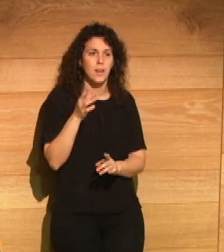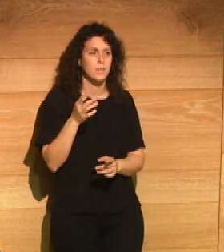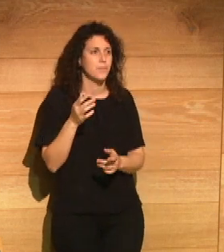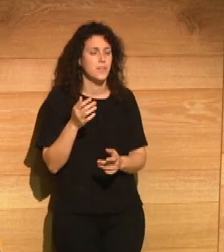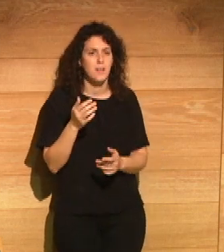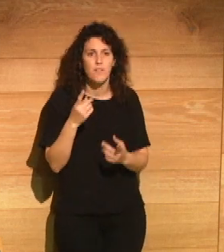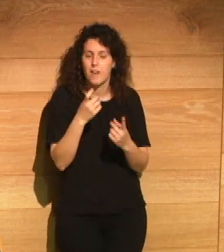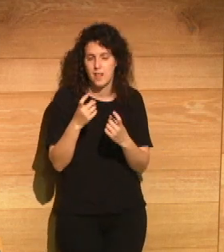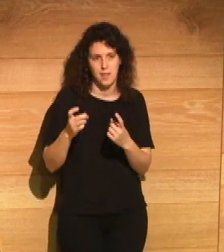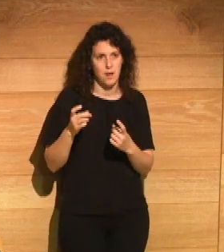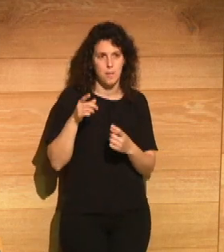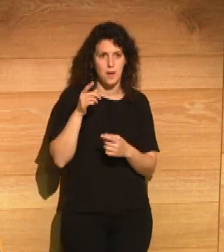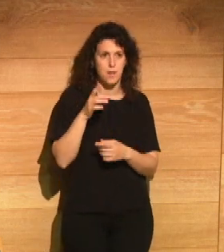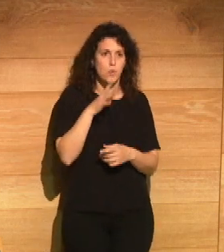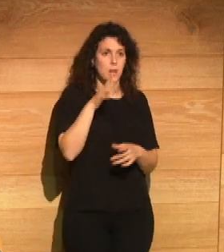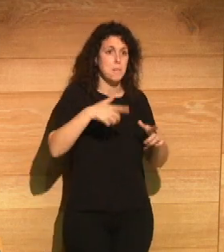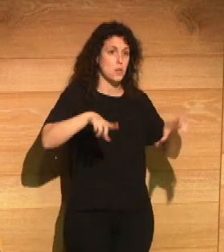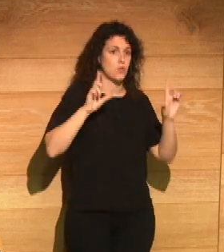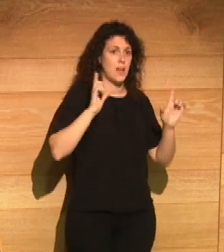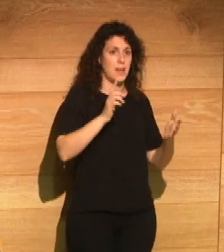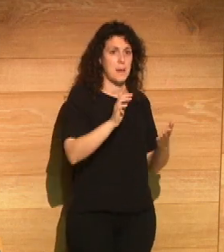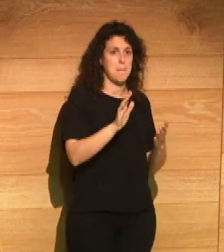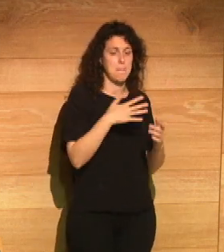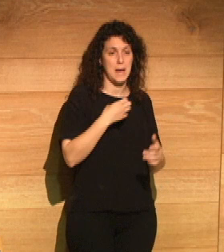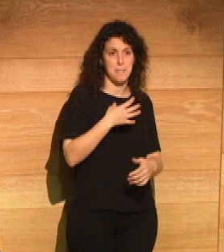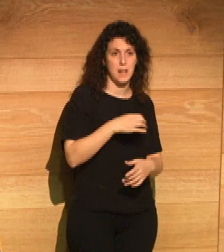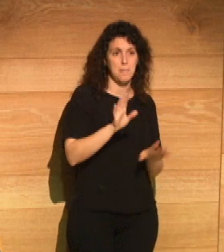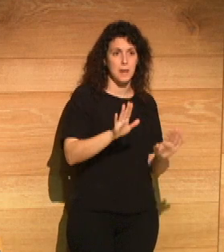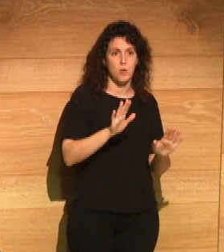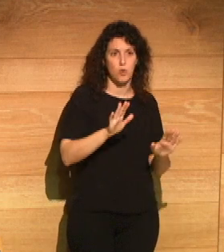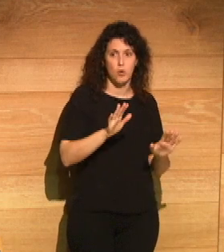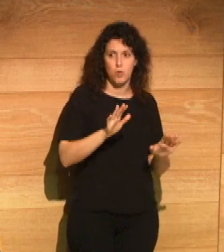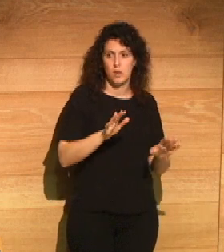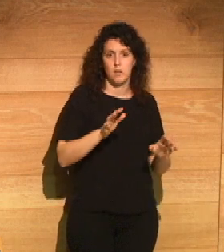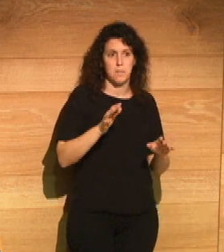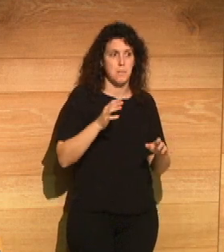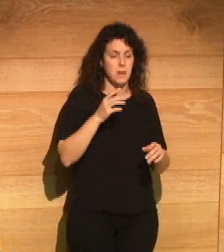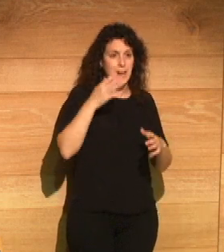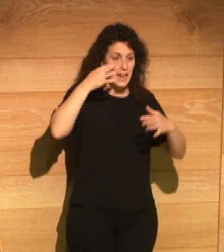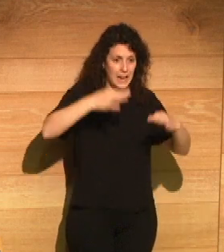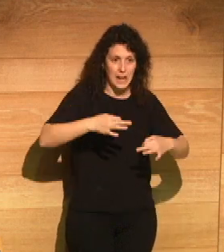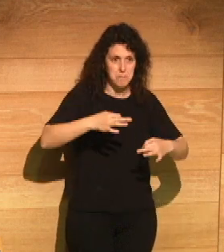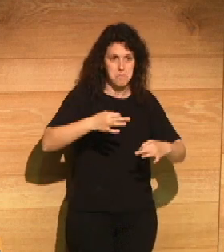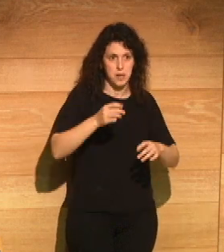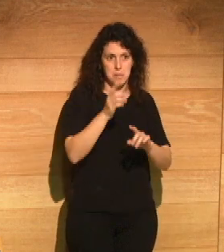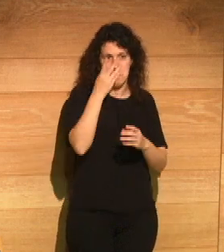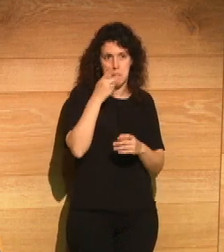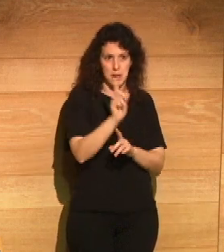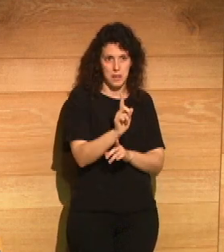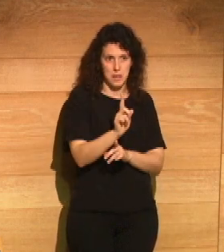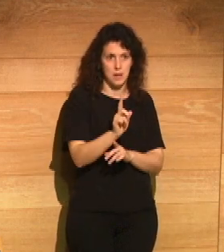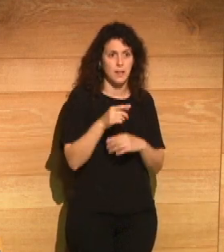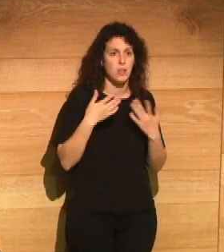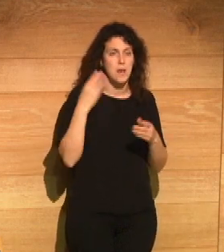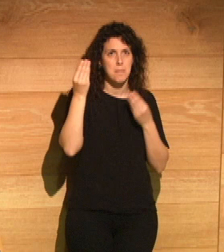ese personaje, era solo un personaje de papel, pero que no vibraba, no parecía real, ¿verdad? Y entonces